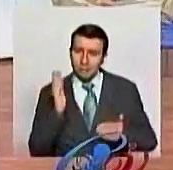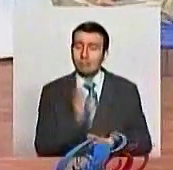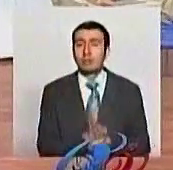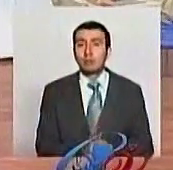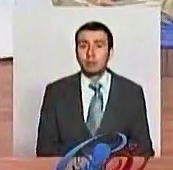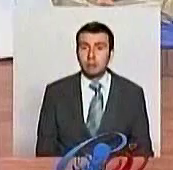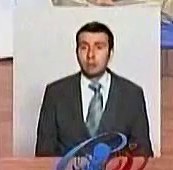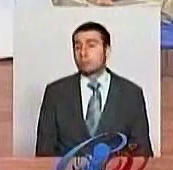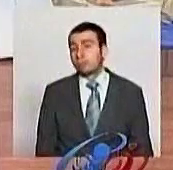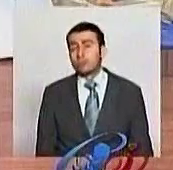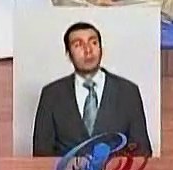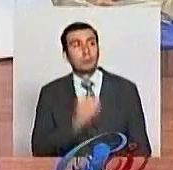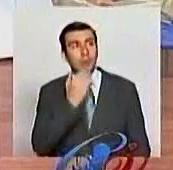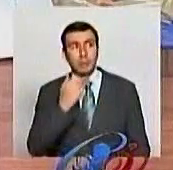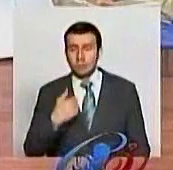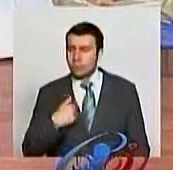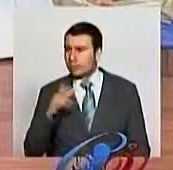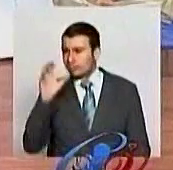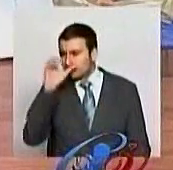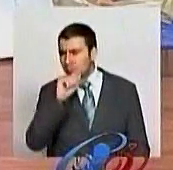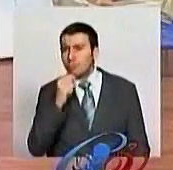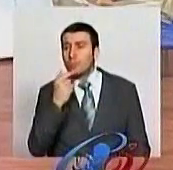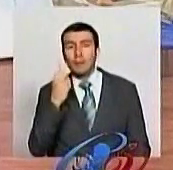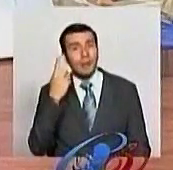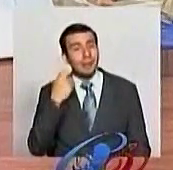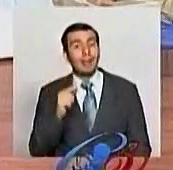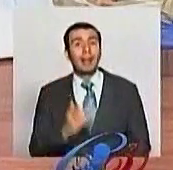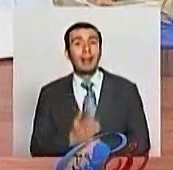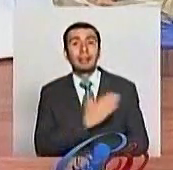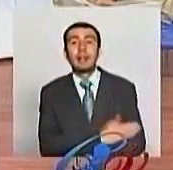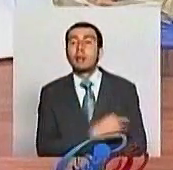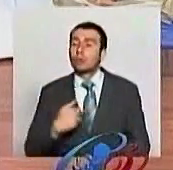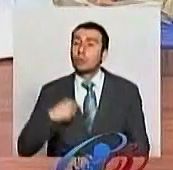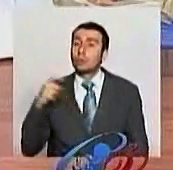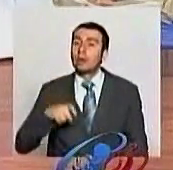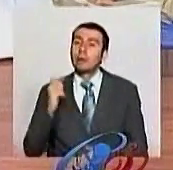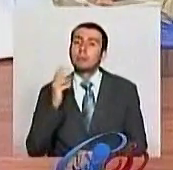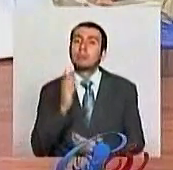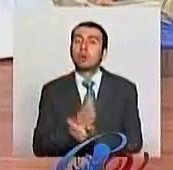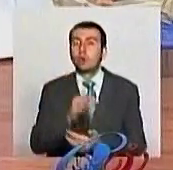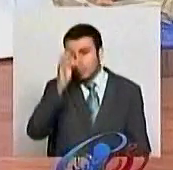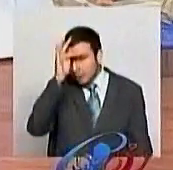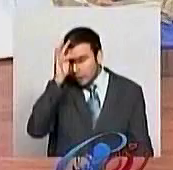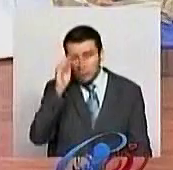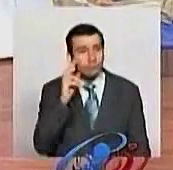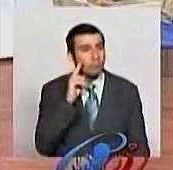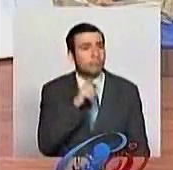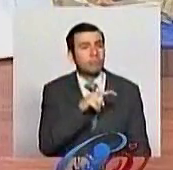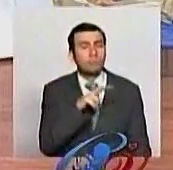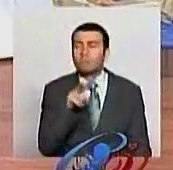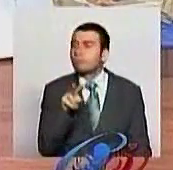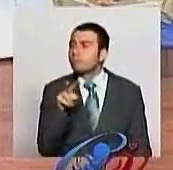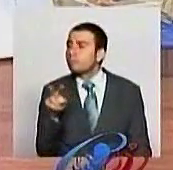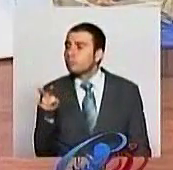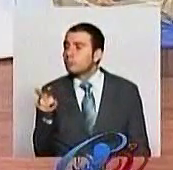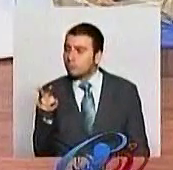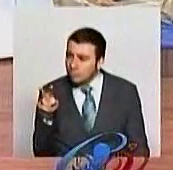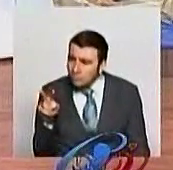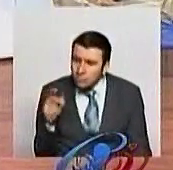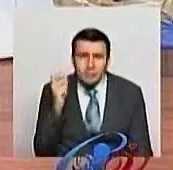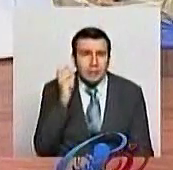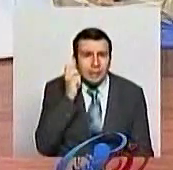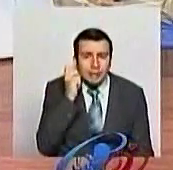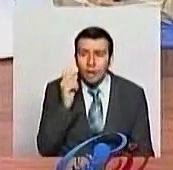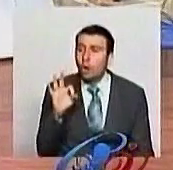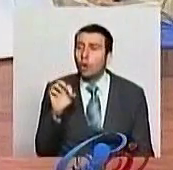llamó mucho la atención que en días pasados me tocó ir a un hospital a pasar ronda y teníamos una niña de 8 años con